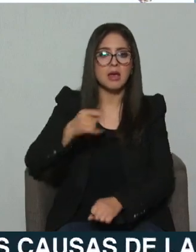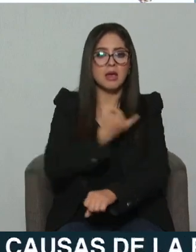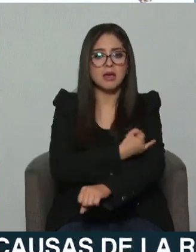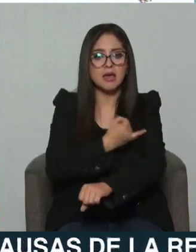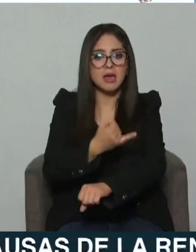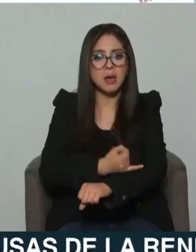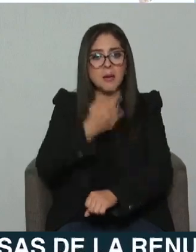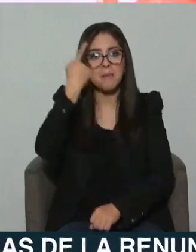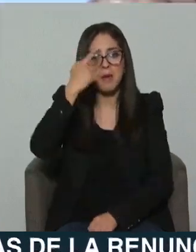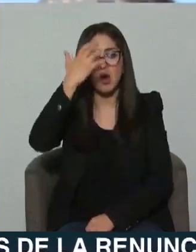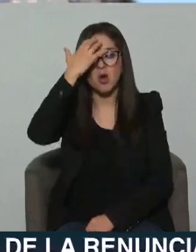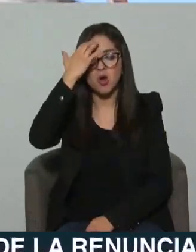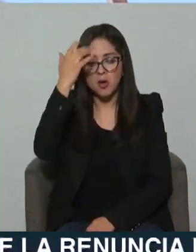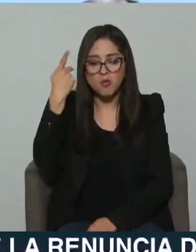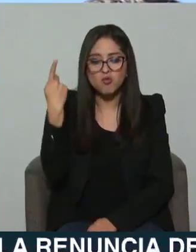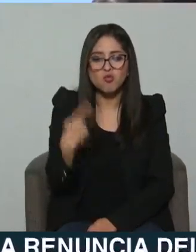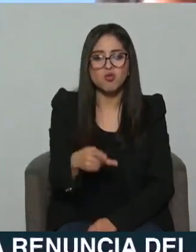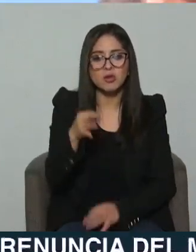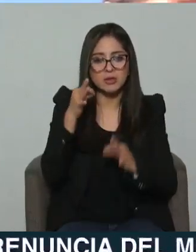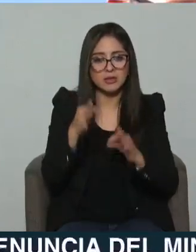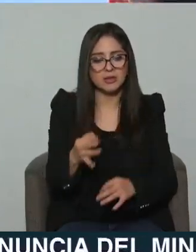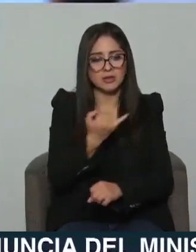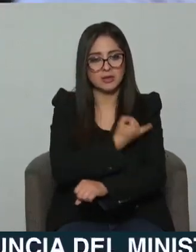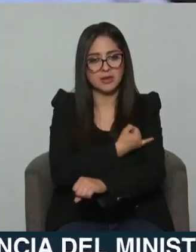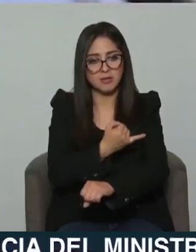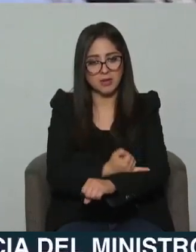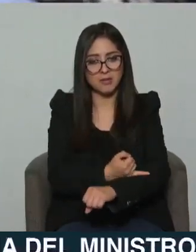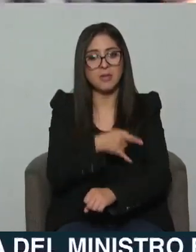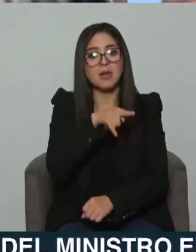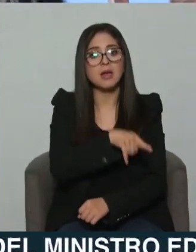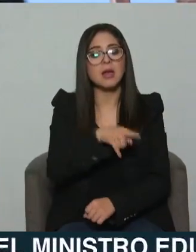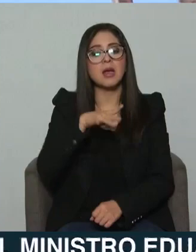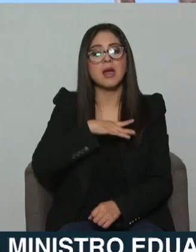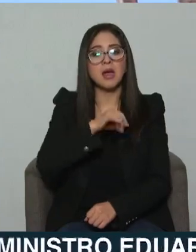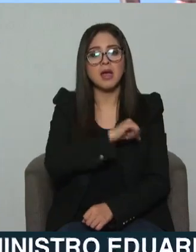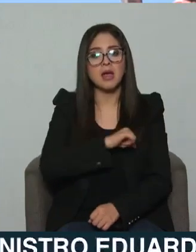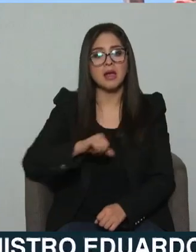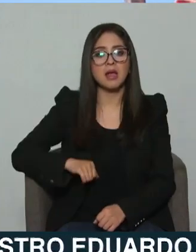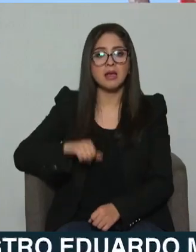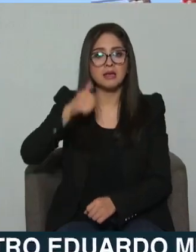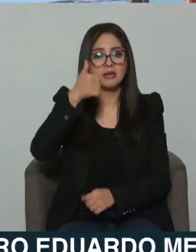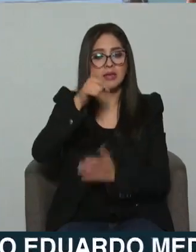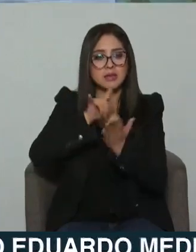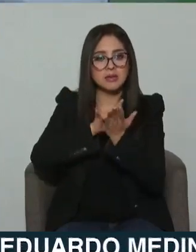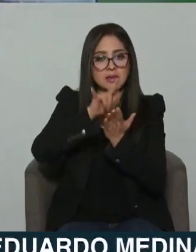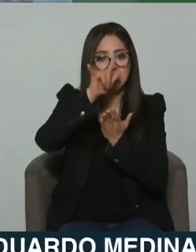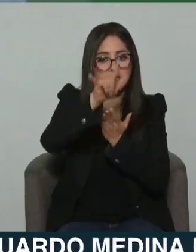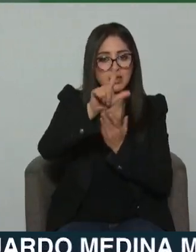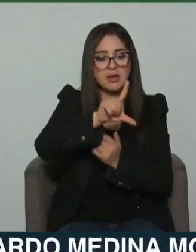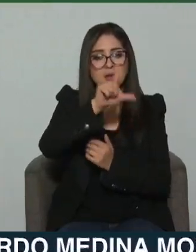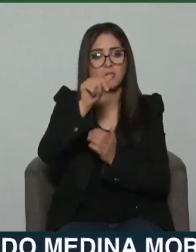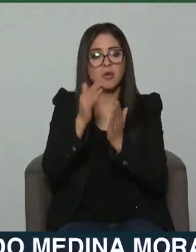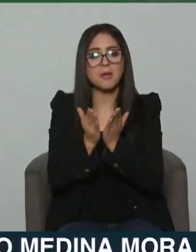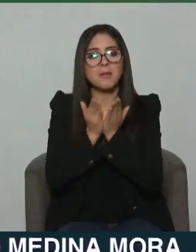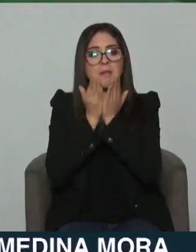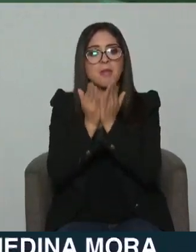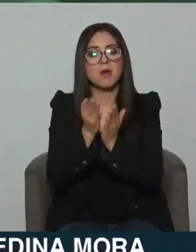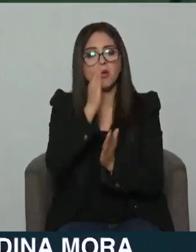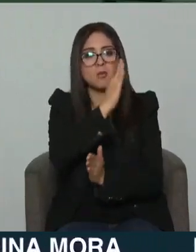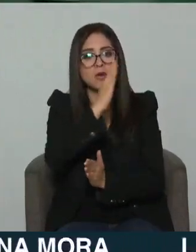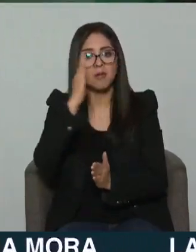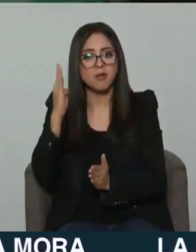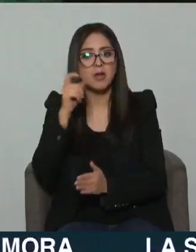sus raíces. La alcaldía contará con 6 aviones biblioteca y un barco biblioteca que tendrá 30 camarotes formados